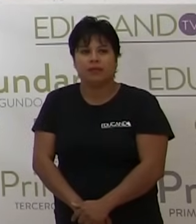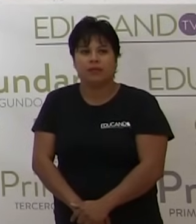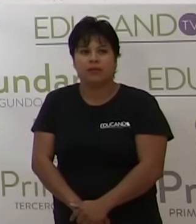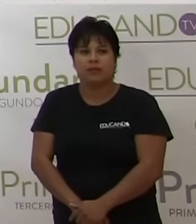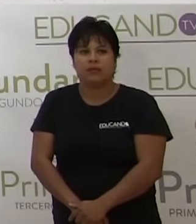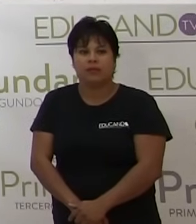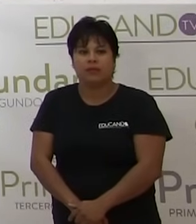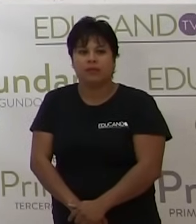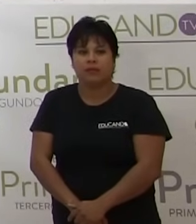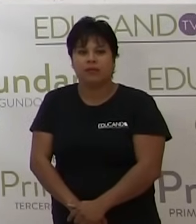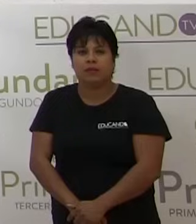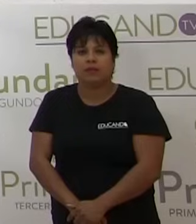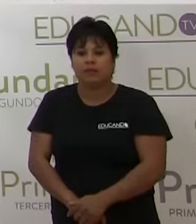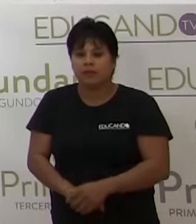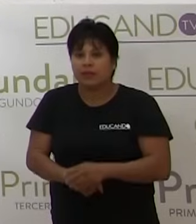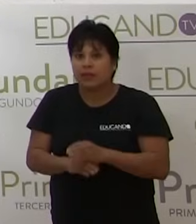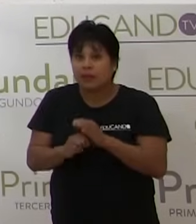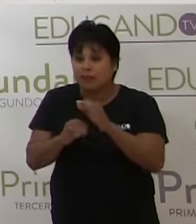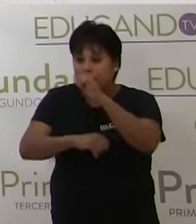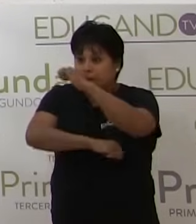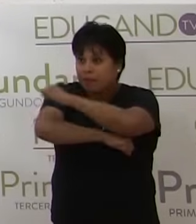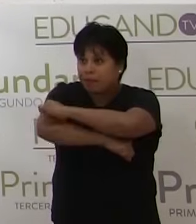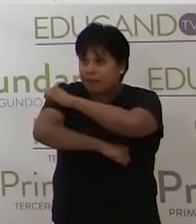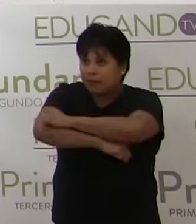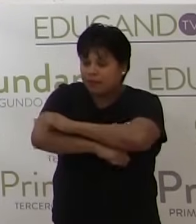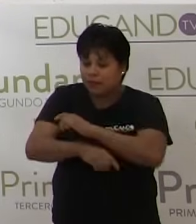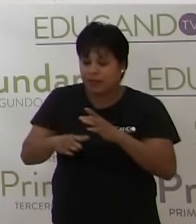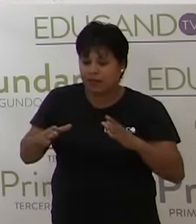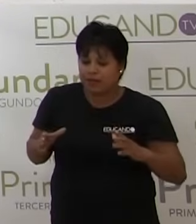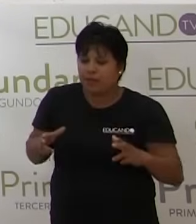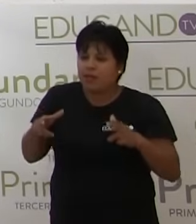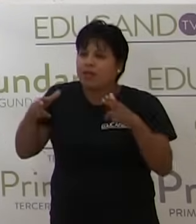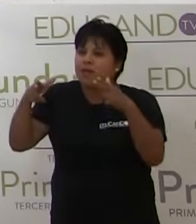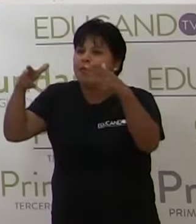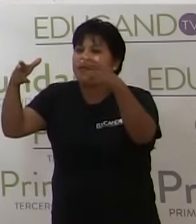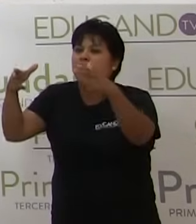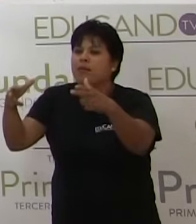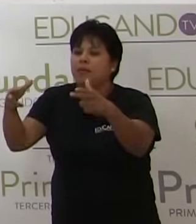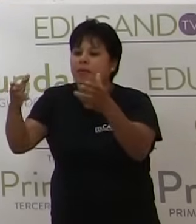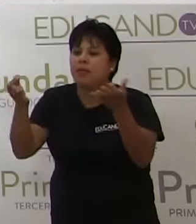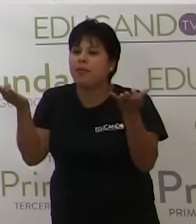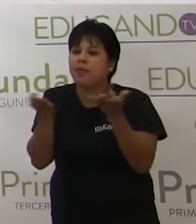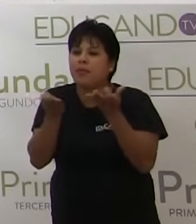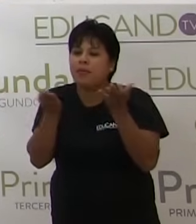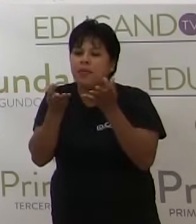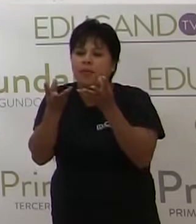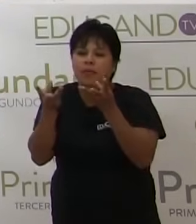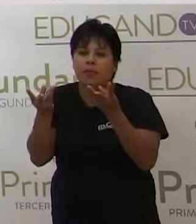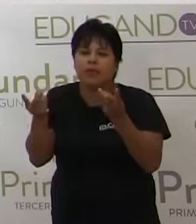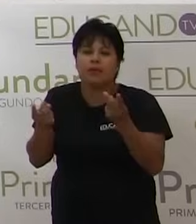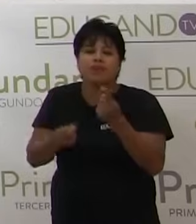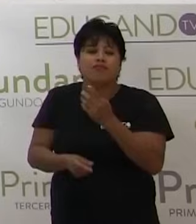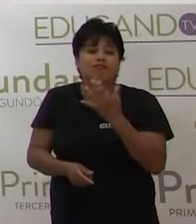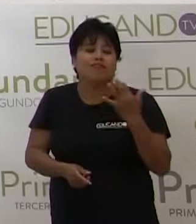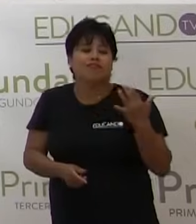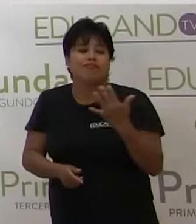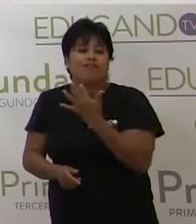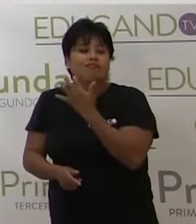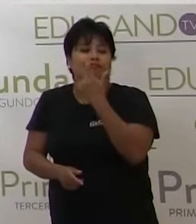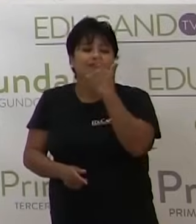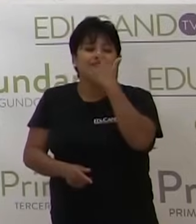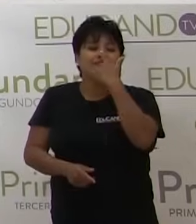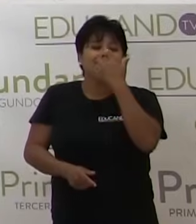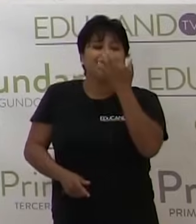cocina cerca de la ventana lo puso a enfriar Qué rico